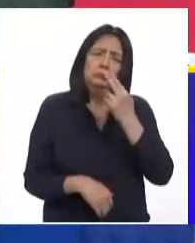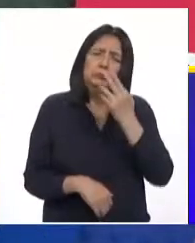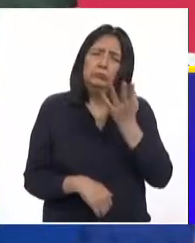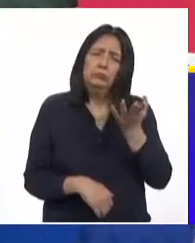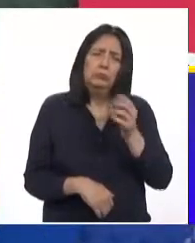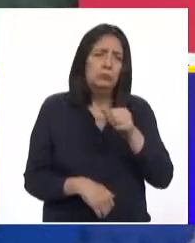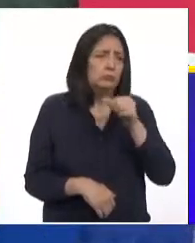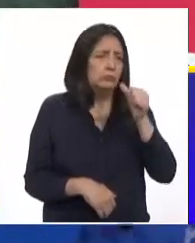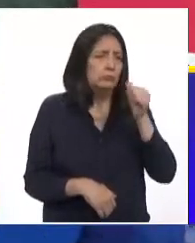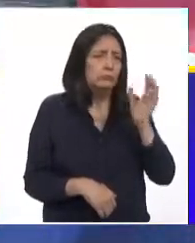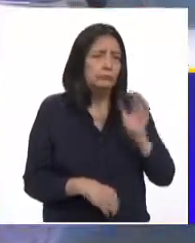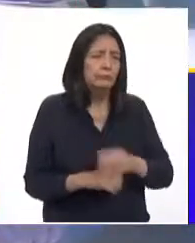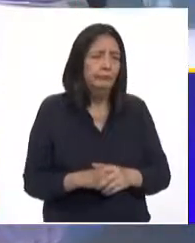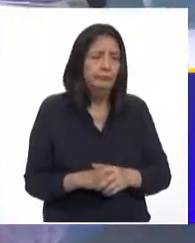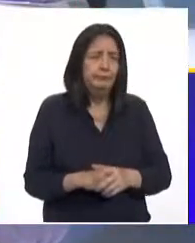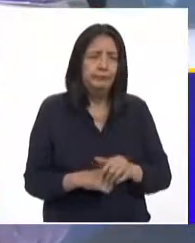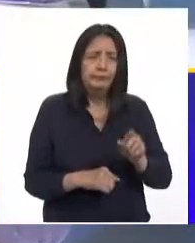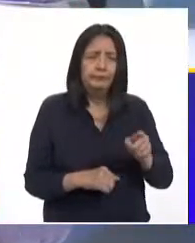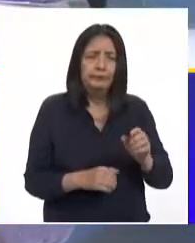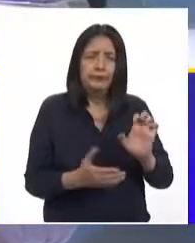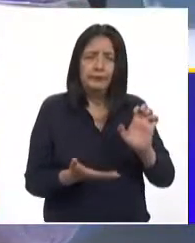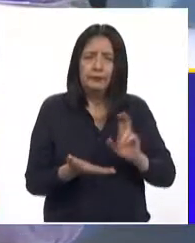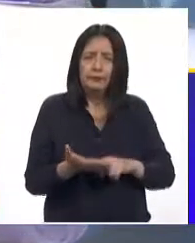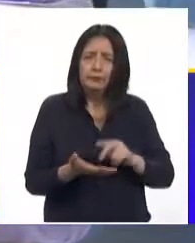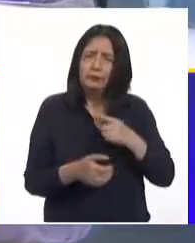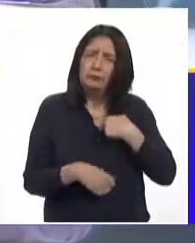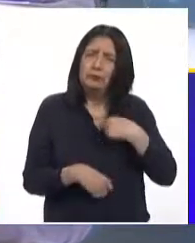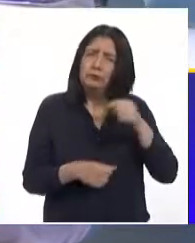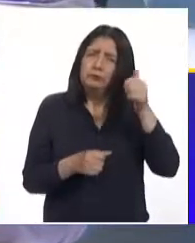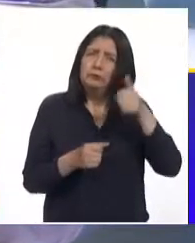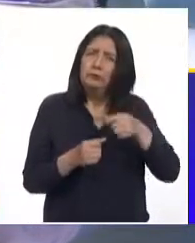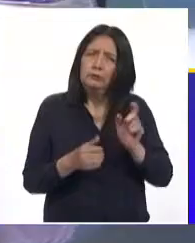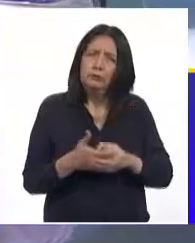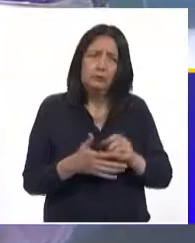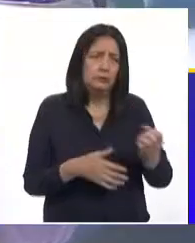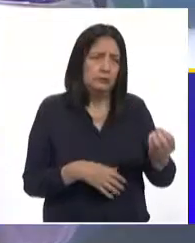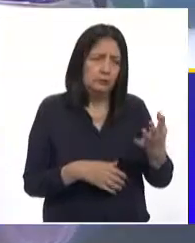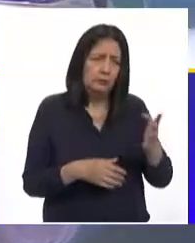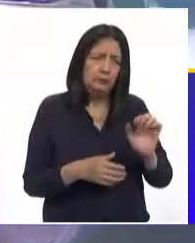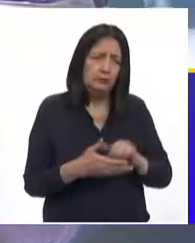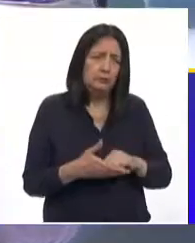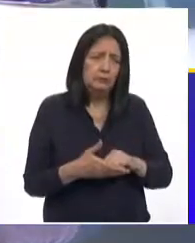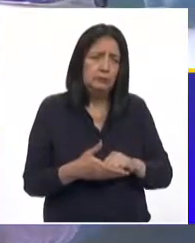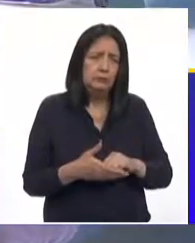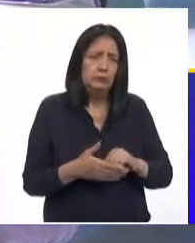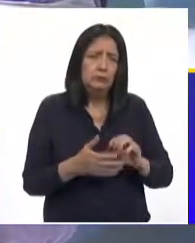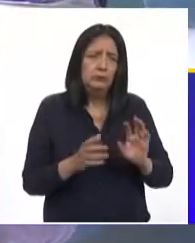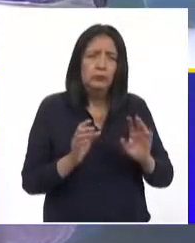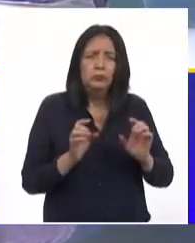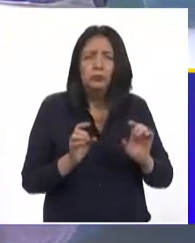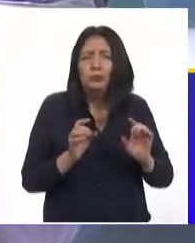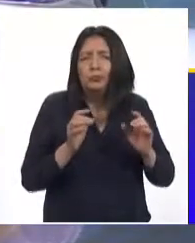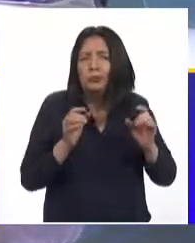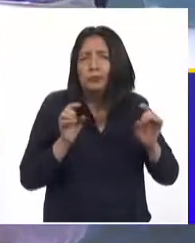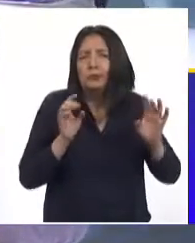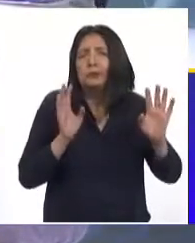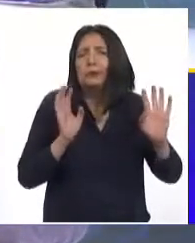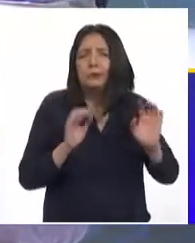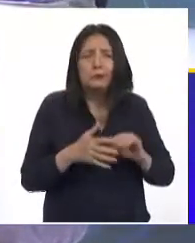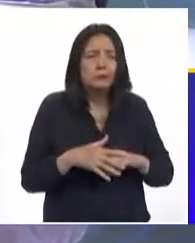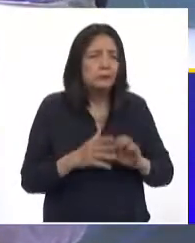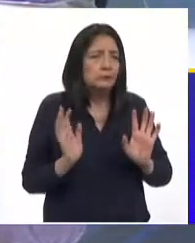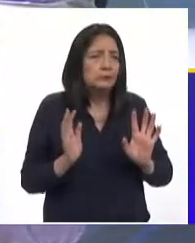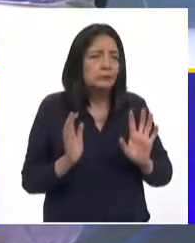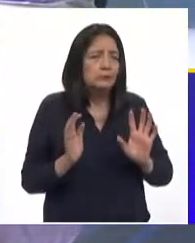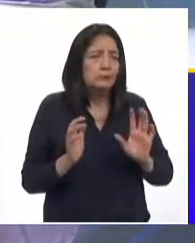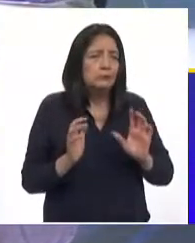Bruno, ayer desde E-Salud, si estoy recordando bien, se decía que era una suposición la